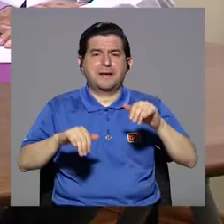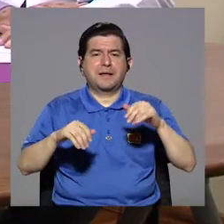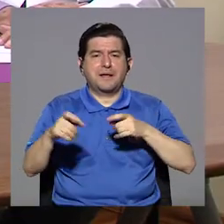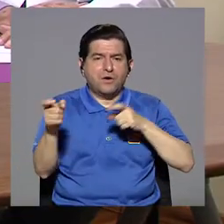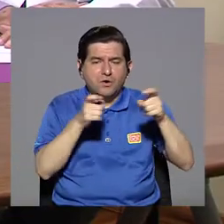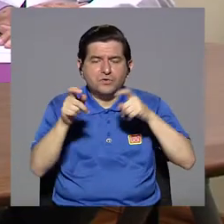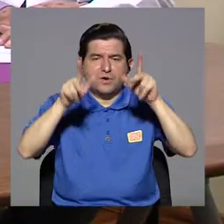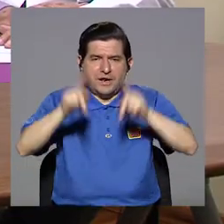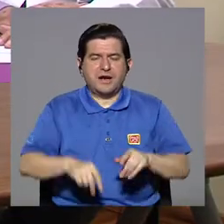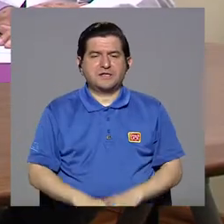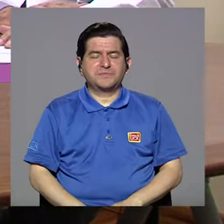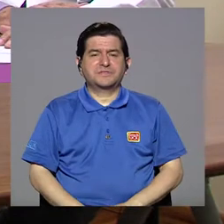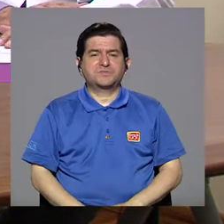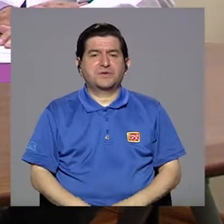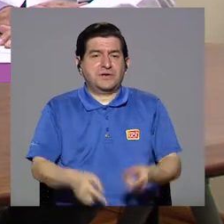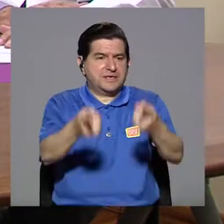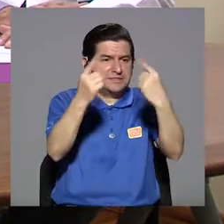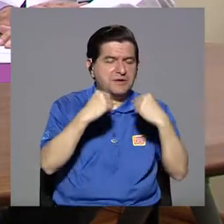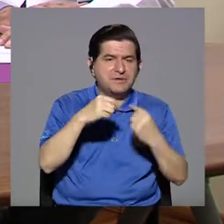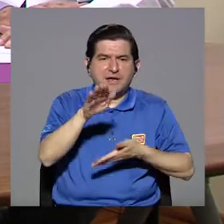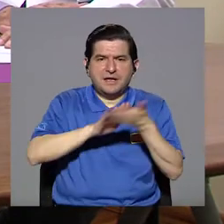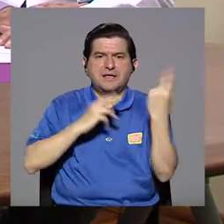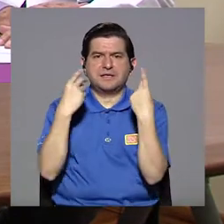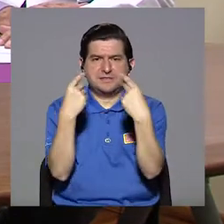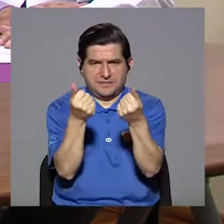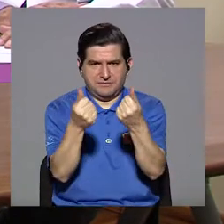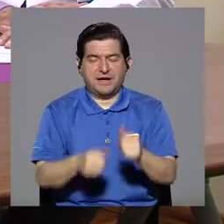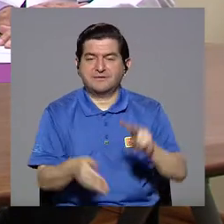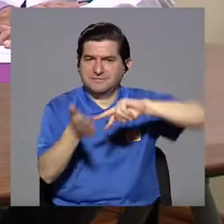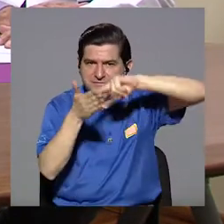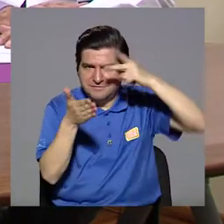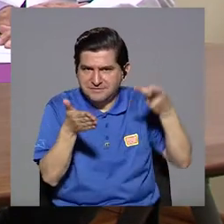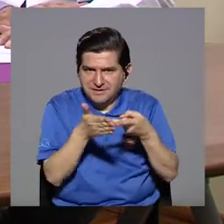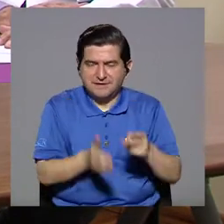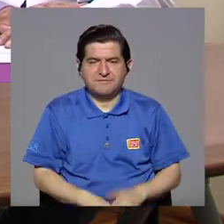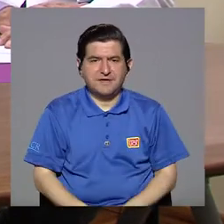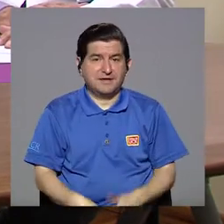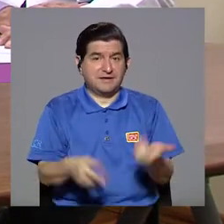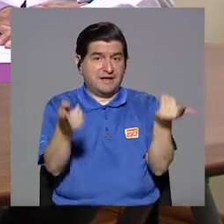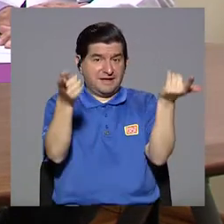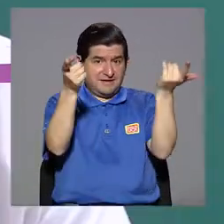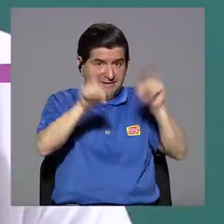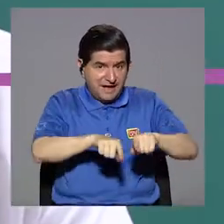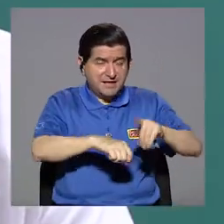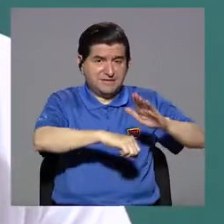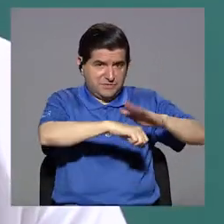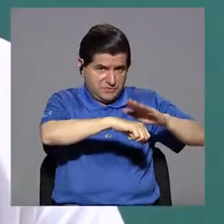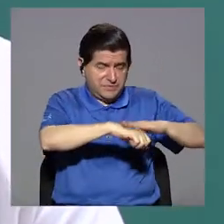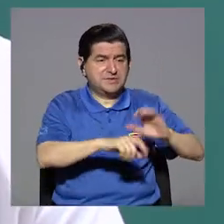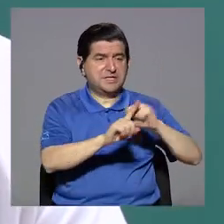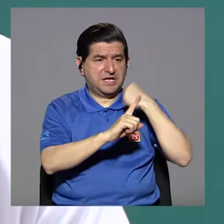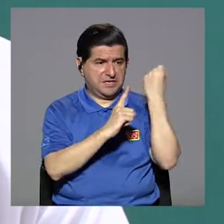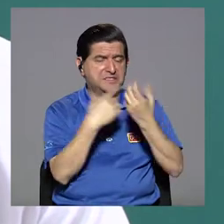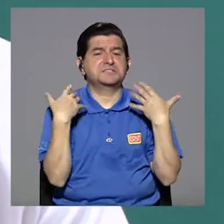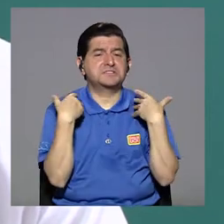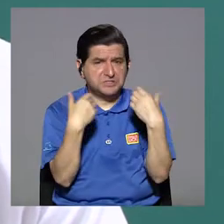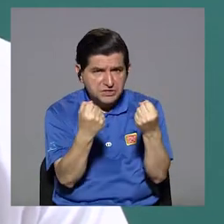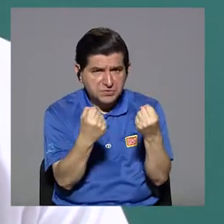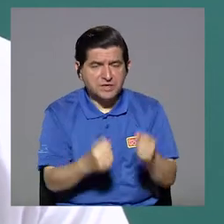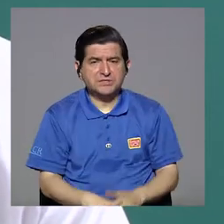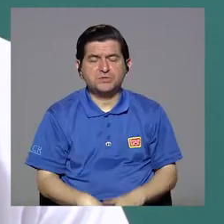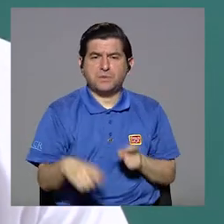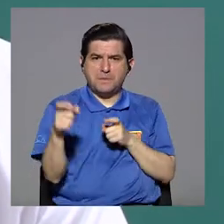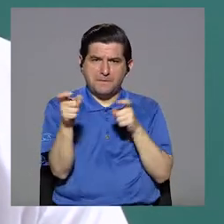ambulatoriamente qué quiere decir esto que los pacientes fueran los casos que se lo permitieran por su condición de